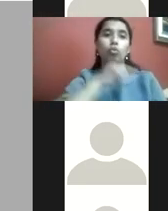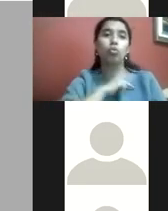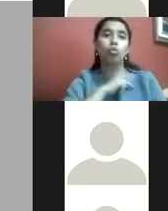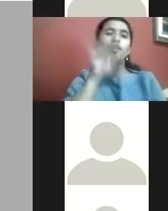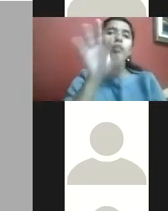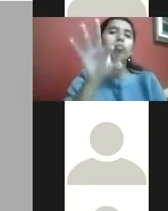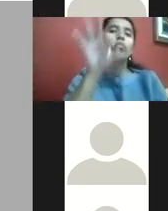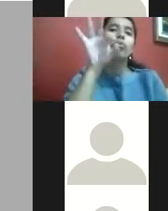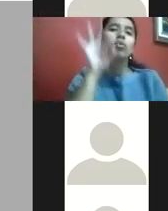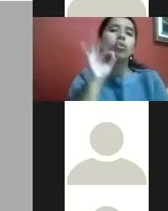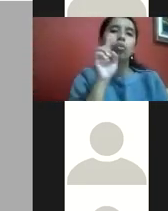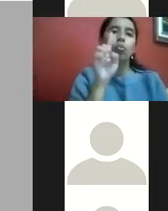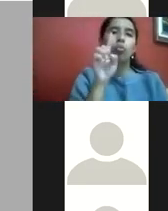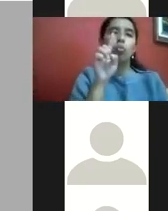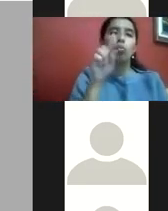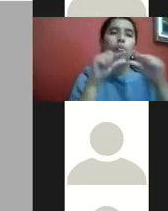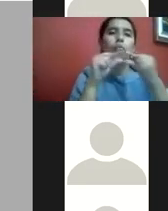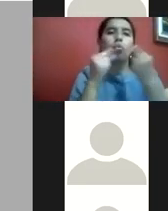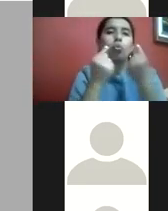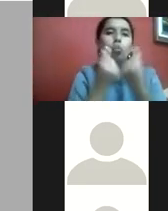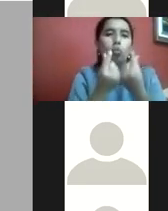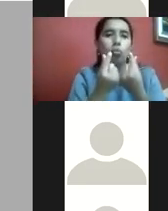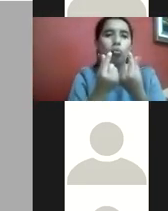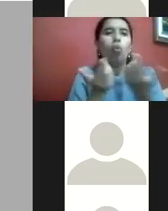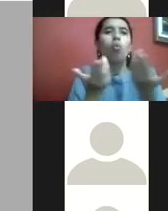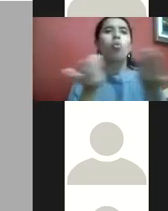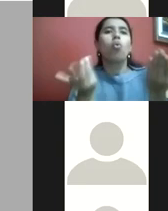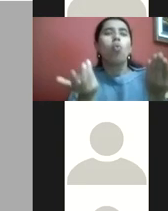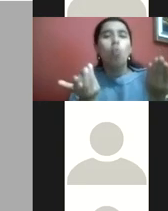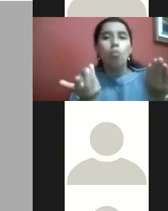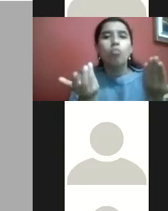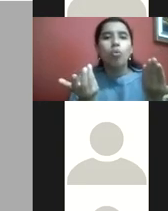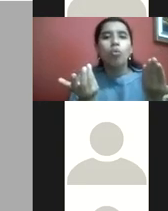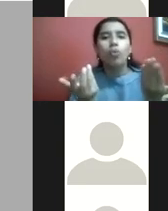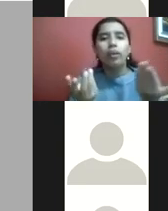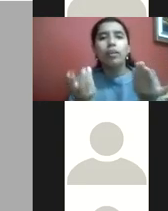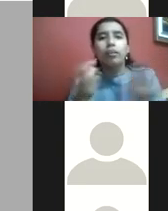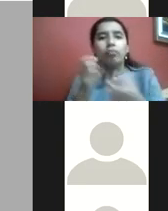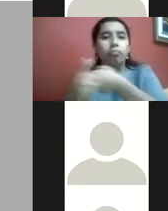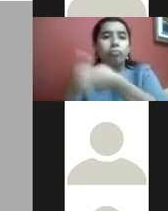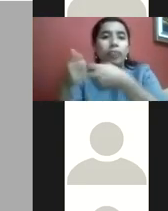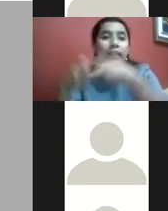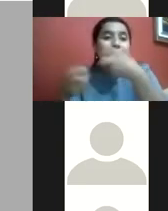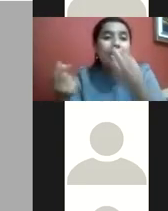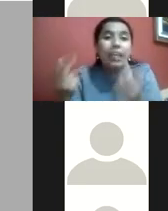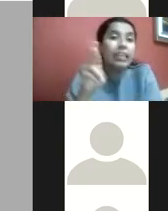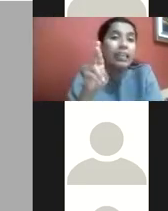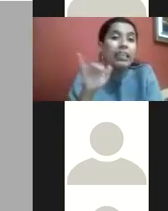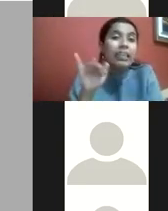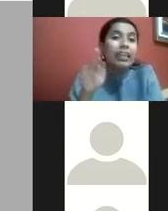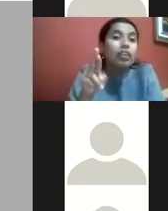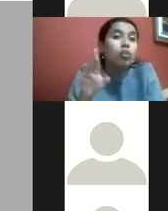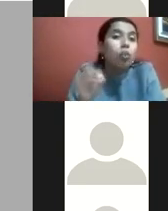de considerar solamente un grupo de datos para realizar una estimación. Y lo que sucede aquí es